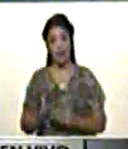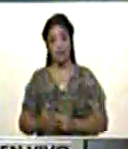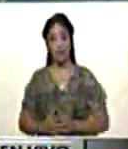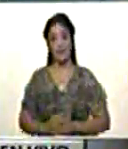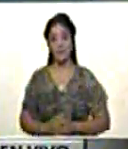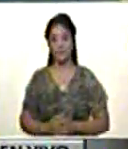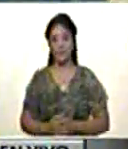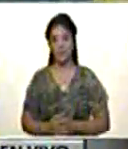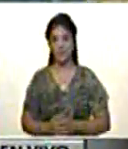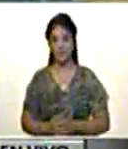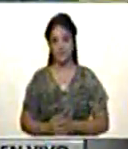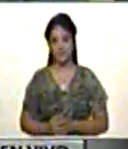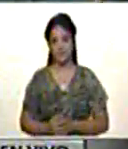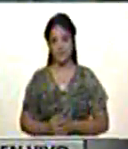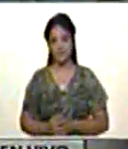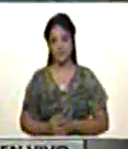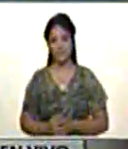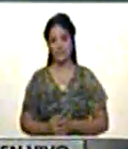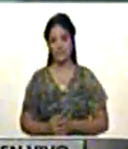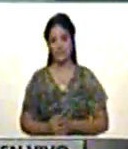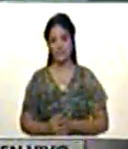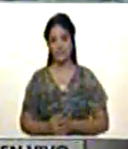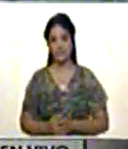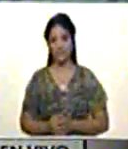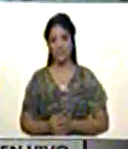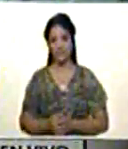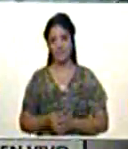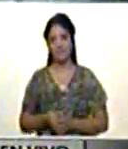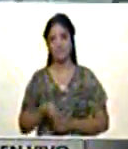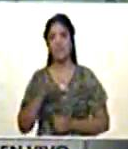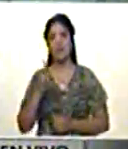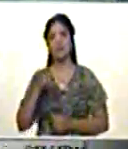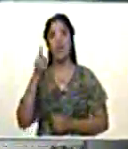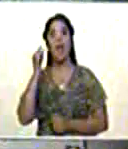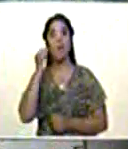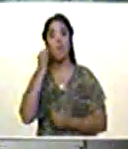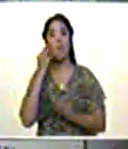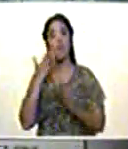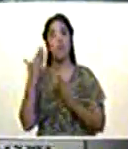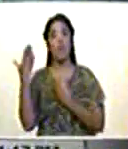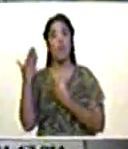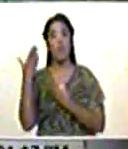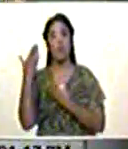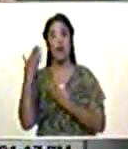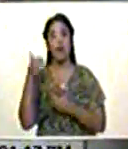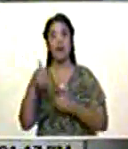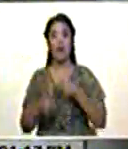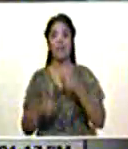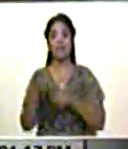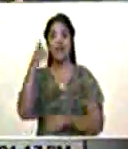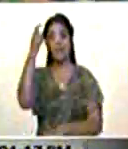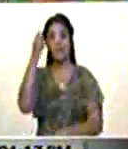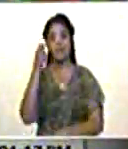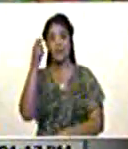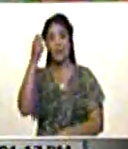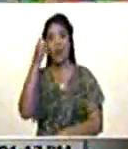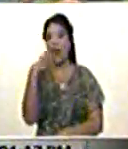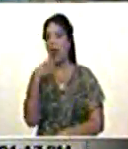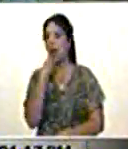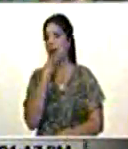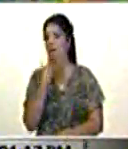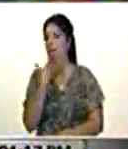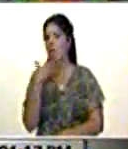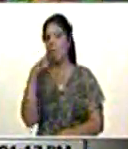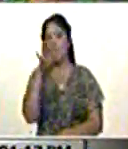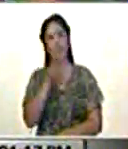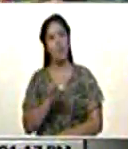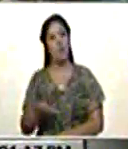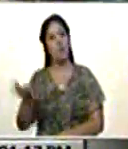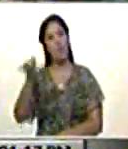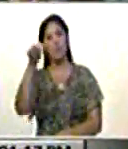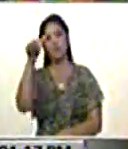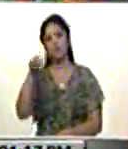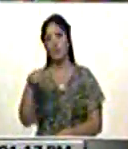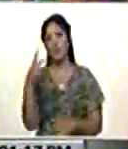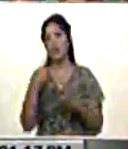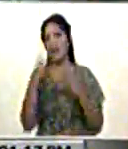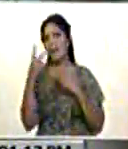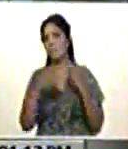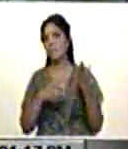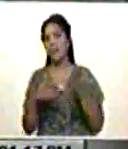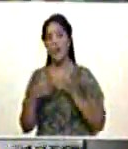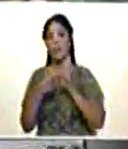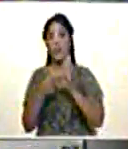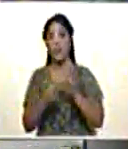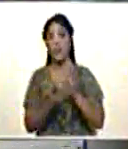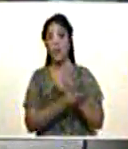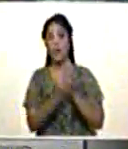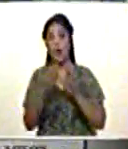Arias Cárdenas, también nuestra compañera Aloa, pues hemos hecho una jornada, mira, hermosa. Estaremos